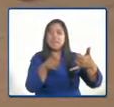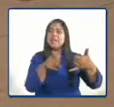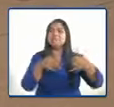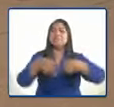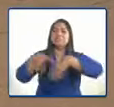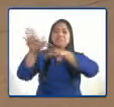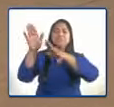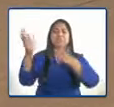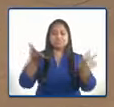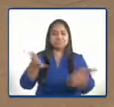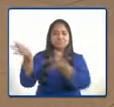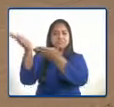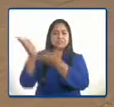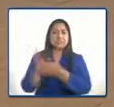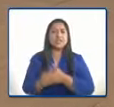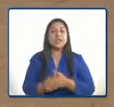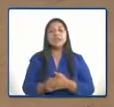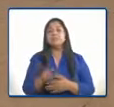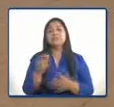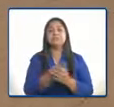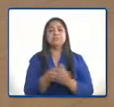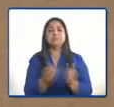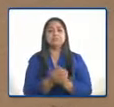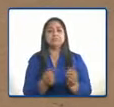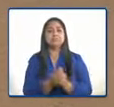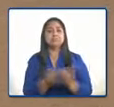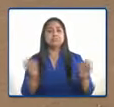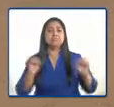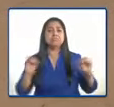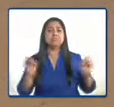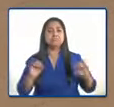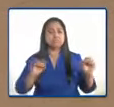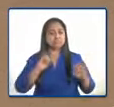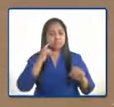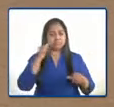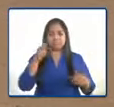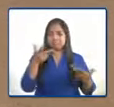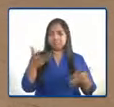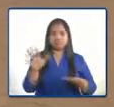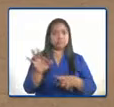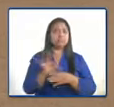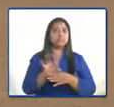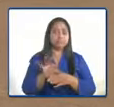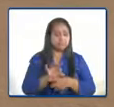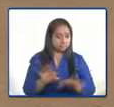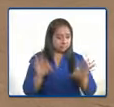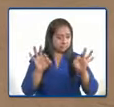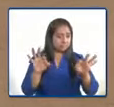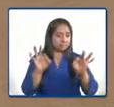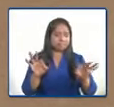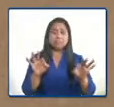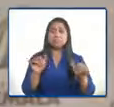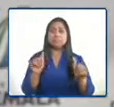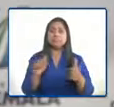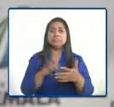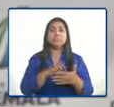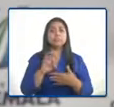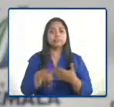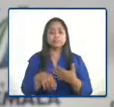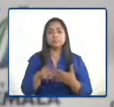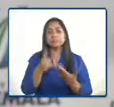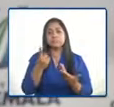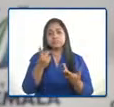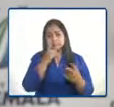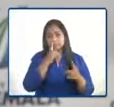hace el alto. Así que no hemos tenido ningún problema acerca de ello, ha funcionado bastante bien el programa. De